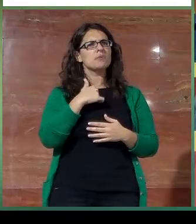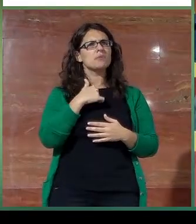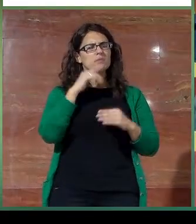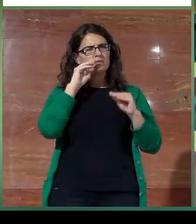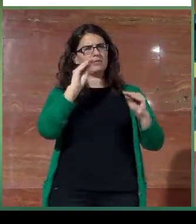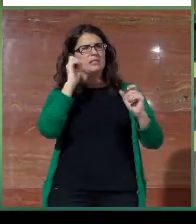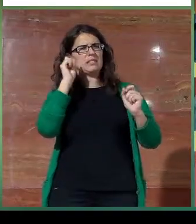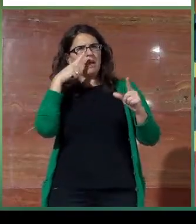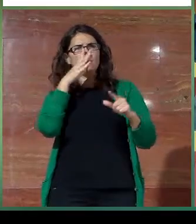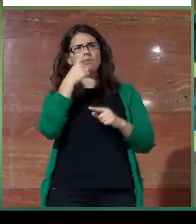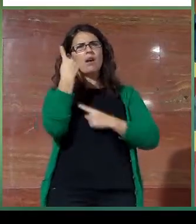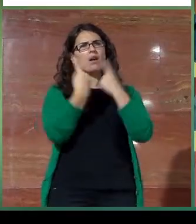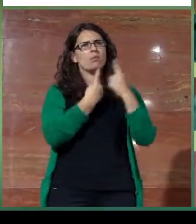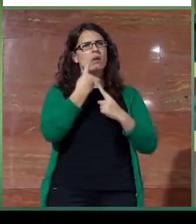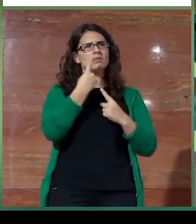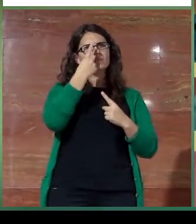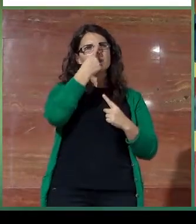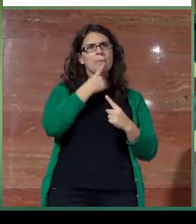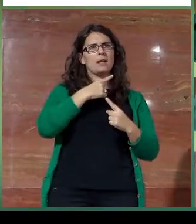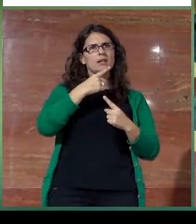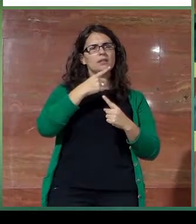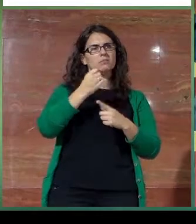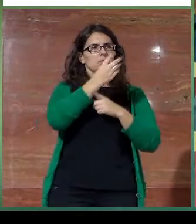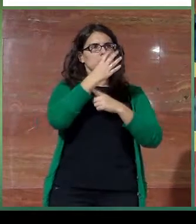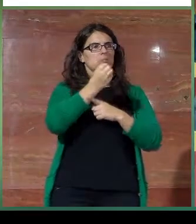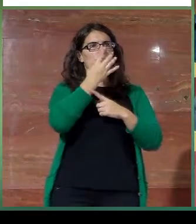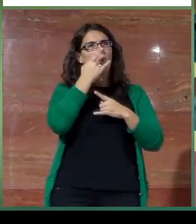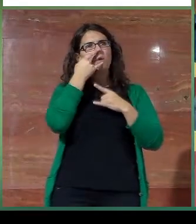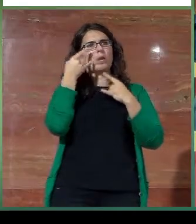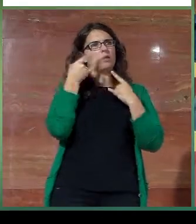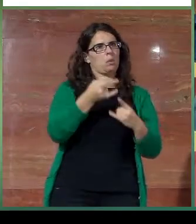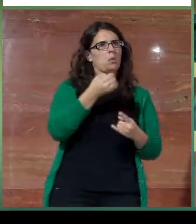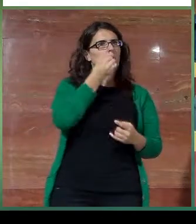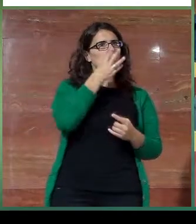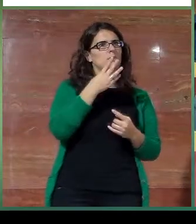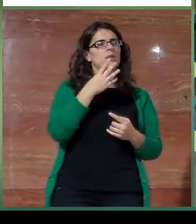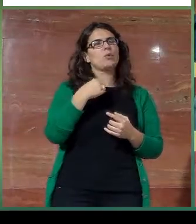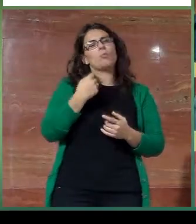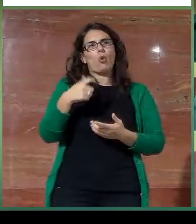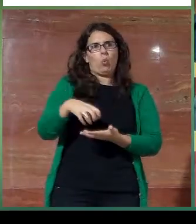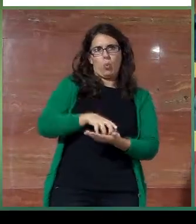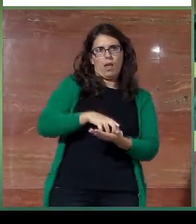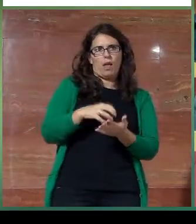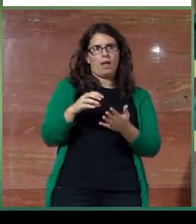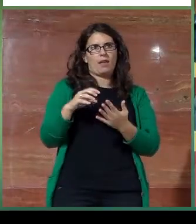parecieron algunas imágenes muy atractivas. Tenía ciertas dudas sobre la validación que han tenido